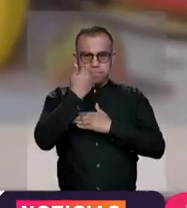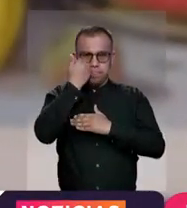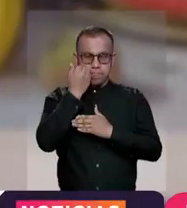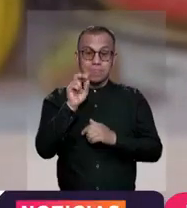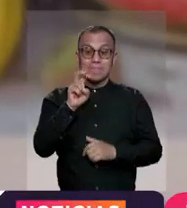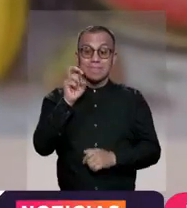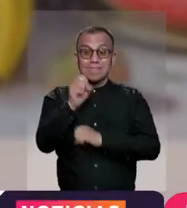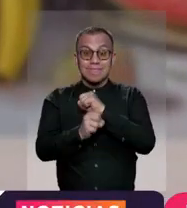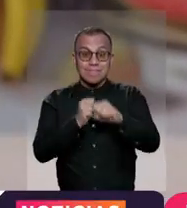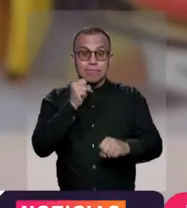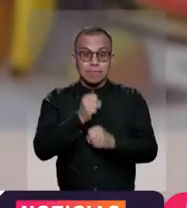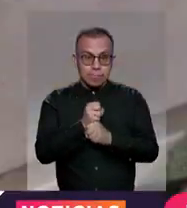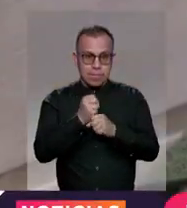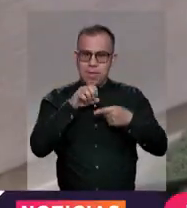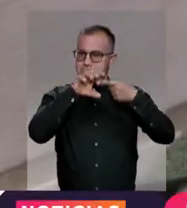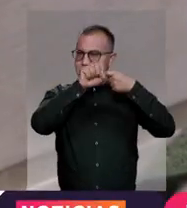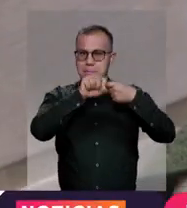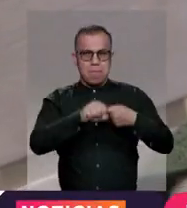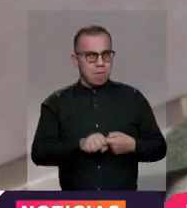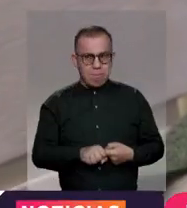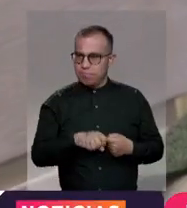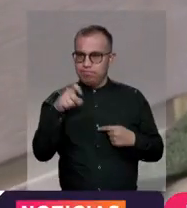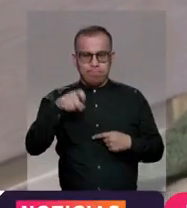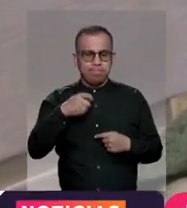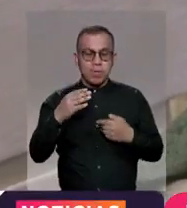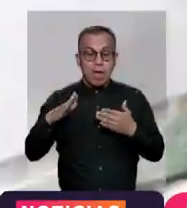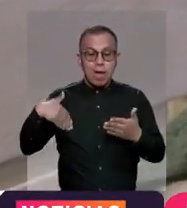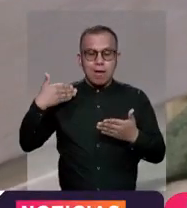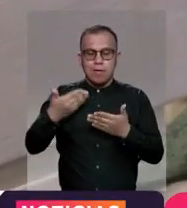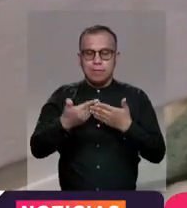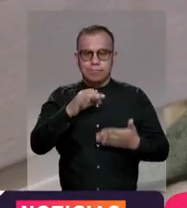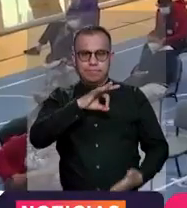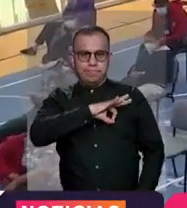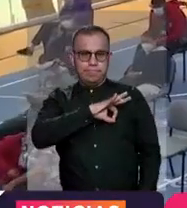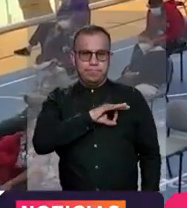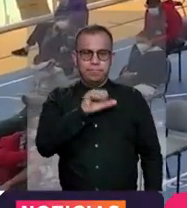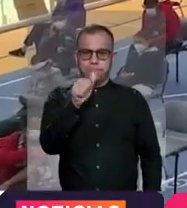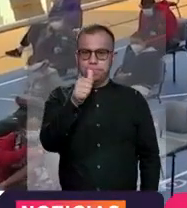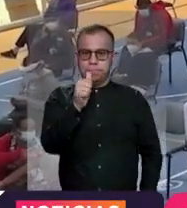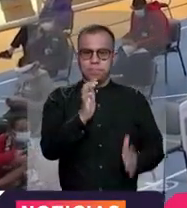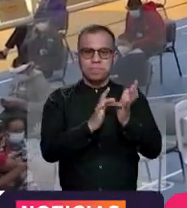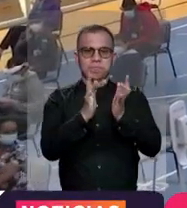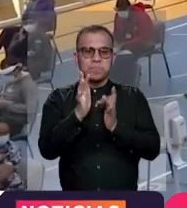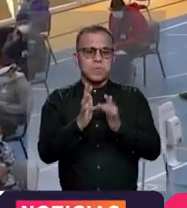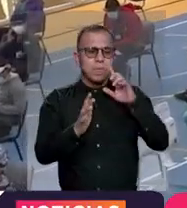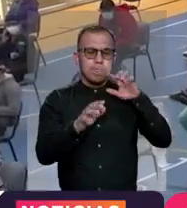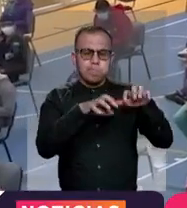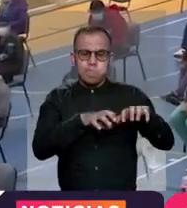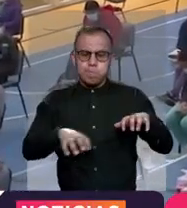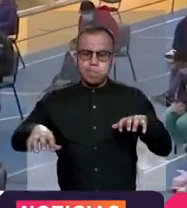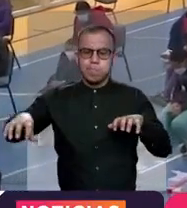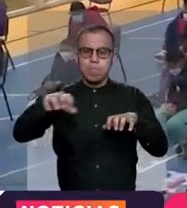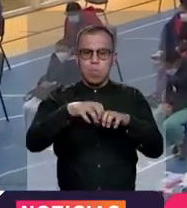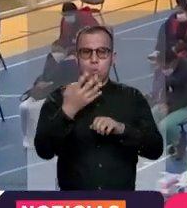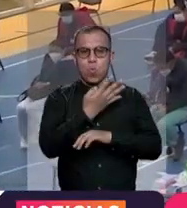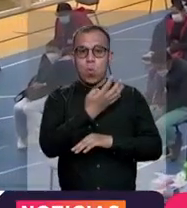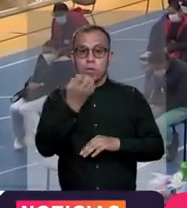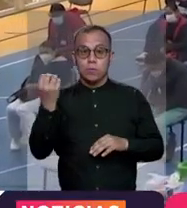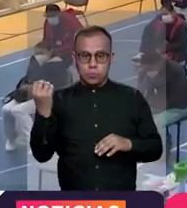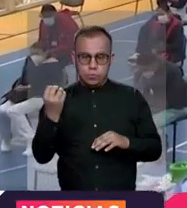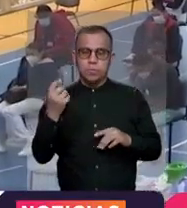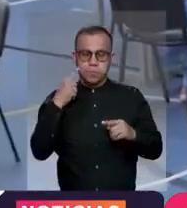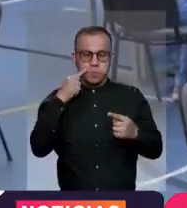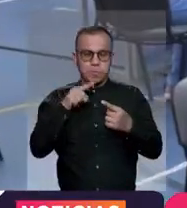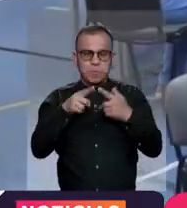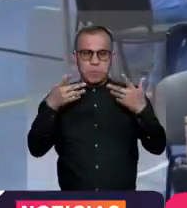de 70 años sin agendamiento continuará hasta el próximo sábado 10 de abril en los más de 400 puntos de vacunación habilitados y